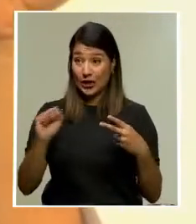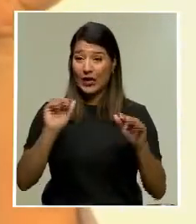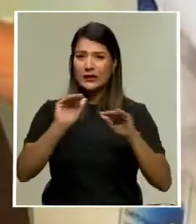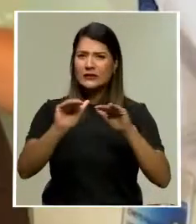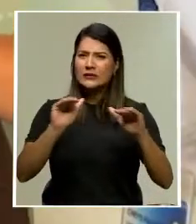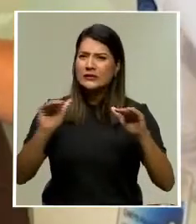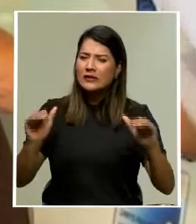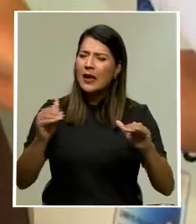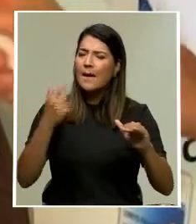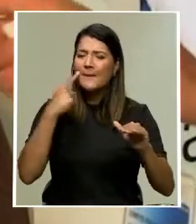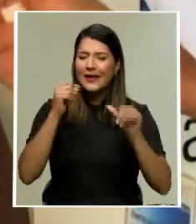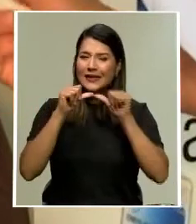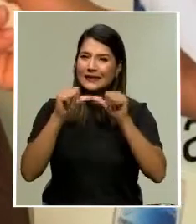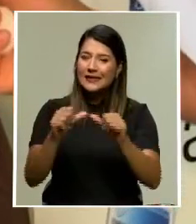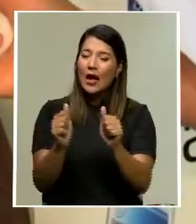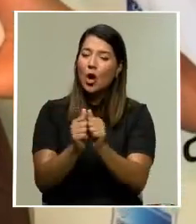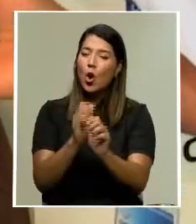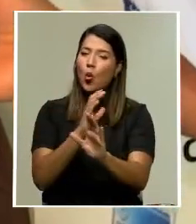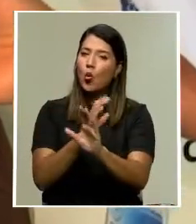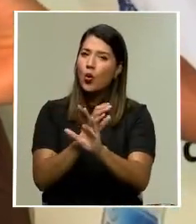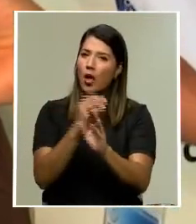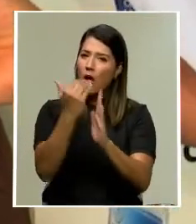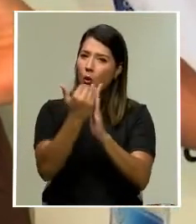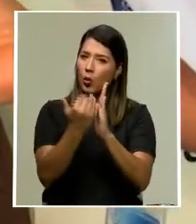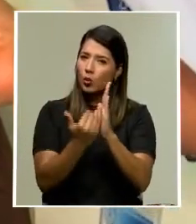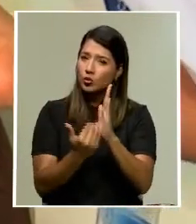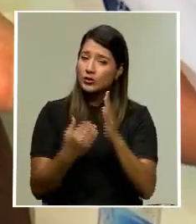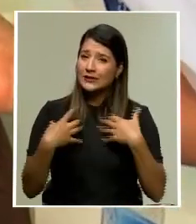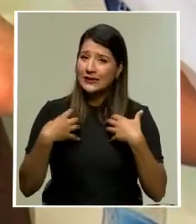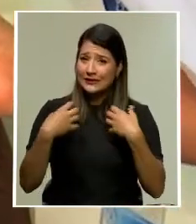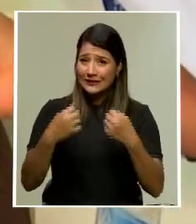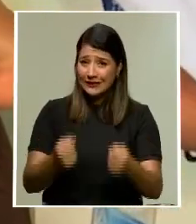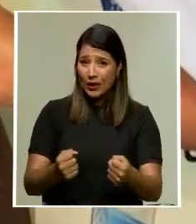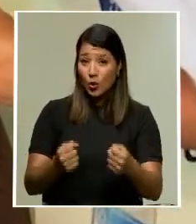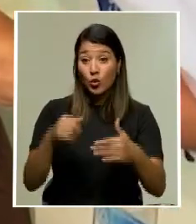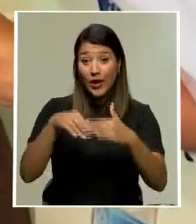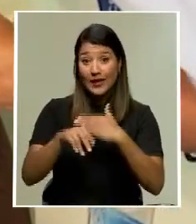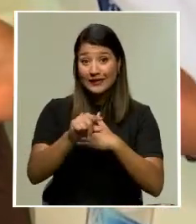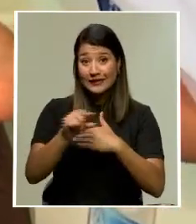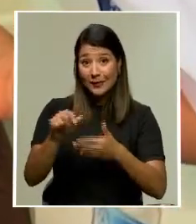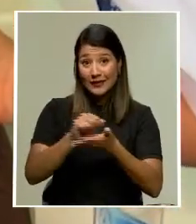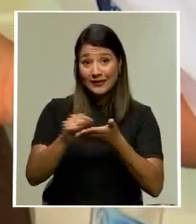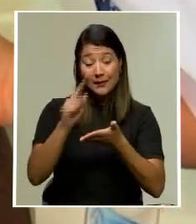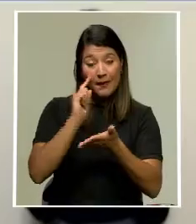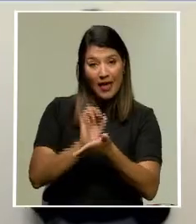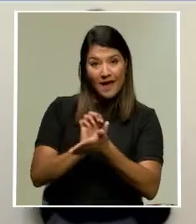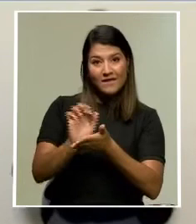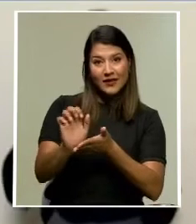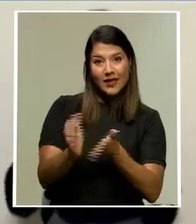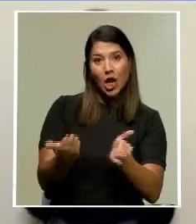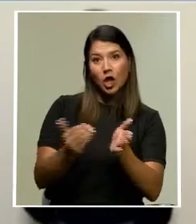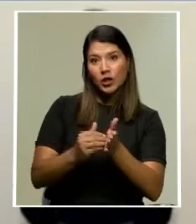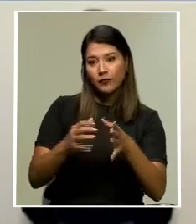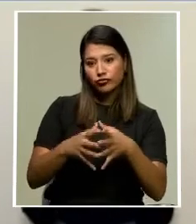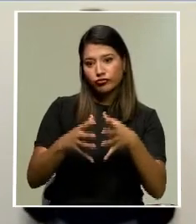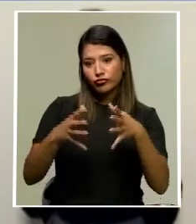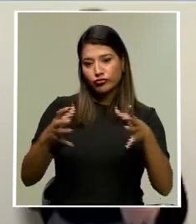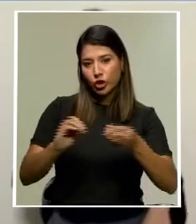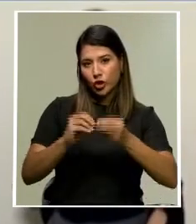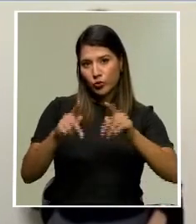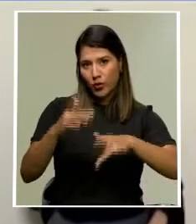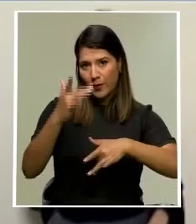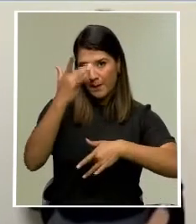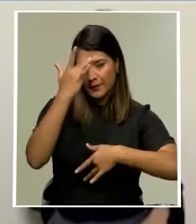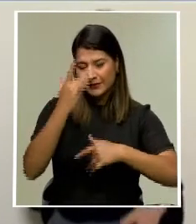mantengan todos los cuidados sanitarios de cara a Semana Santa para evitar un nuevo pico de contagios. Cuando vayamos